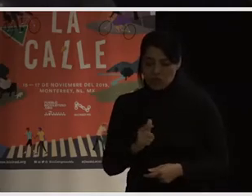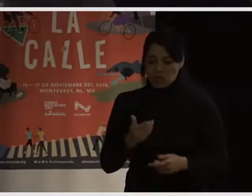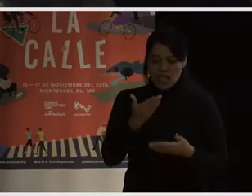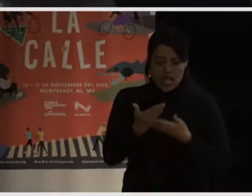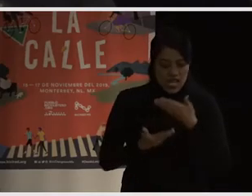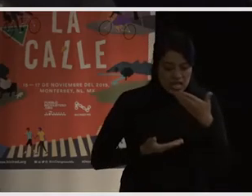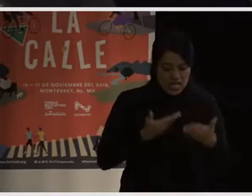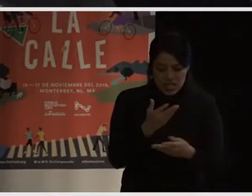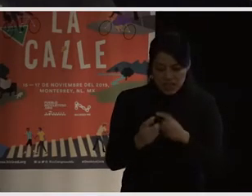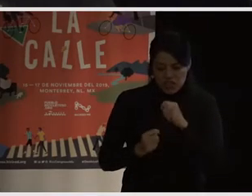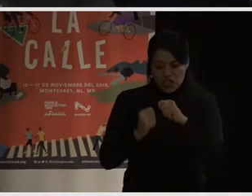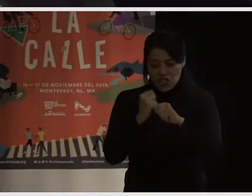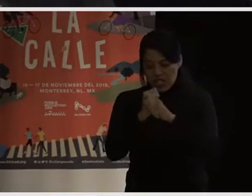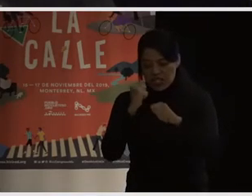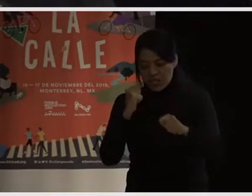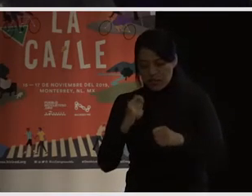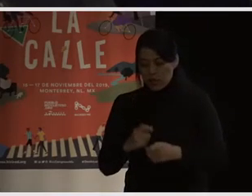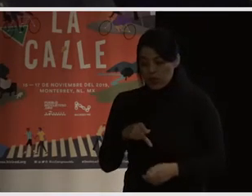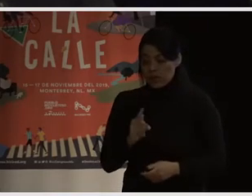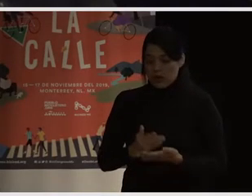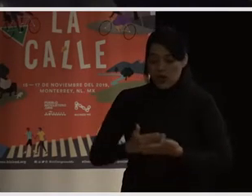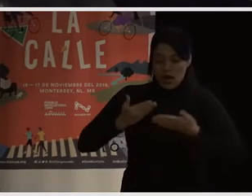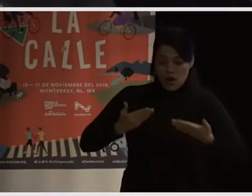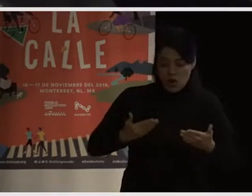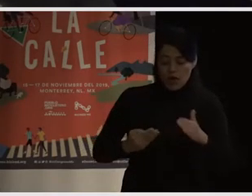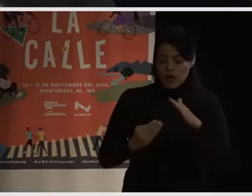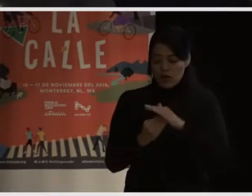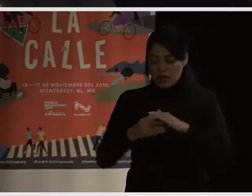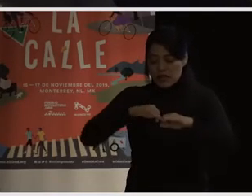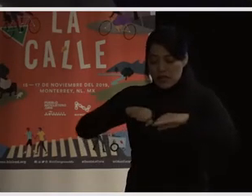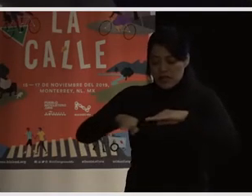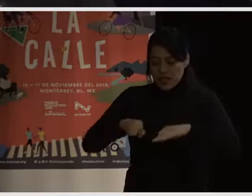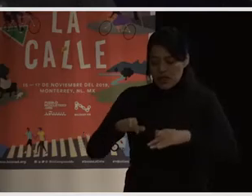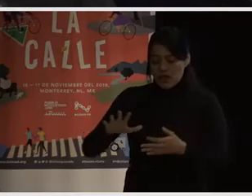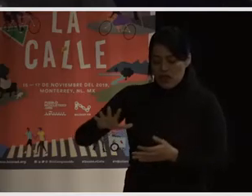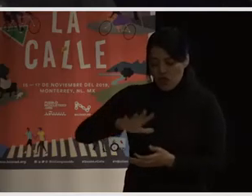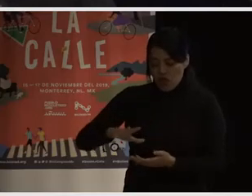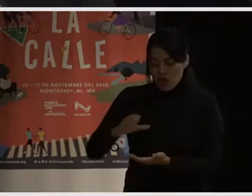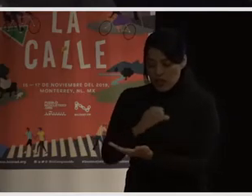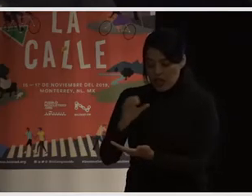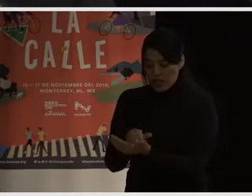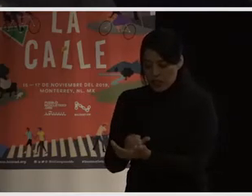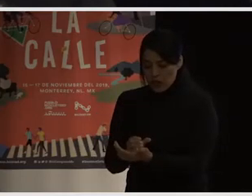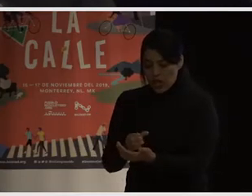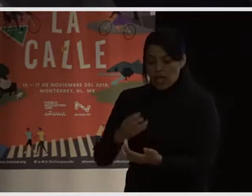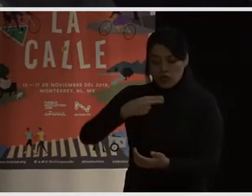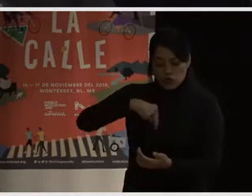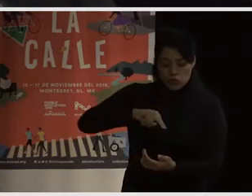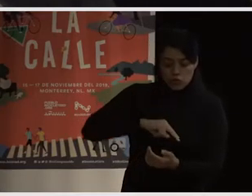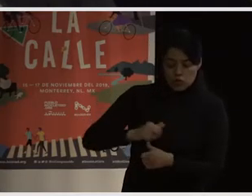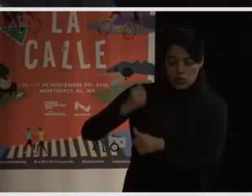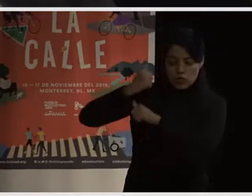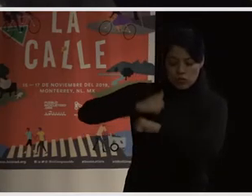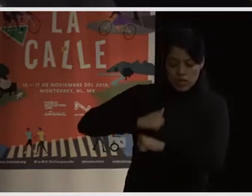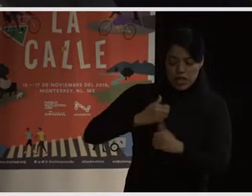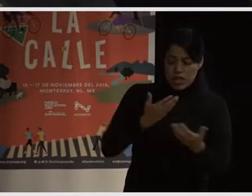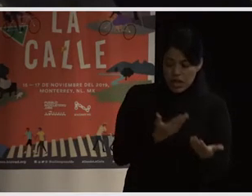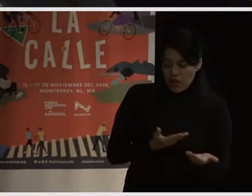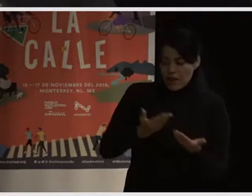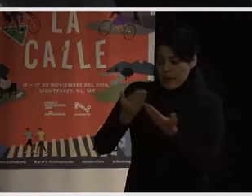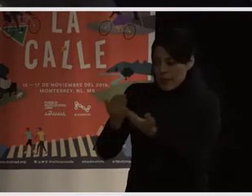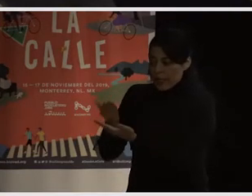en este caso ahora con la mesa metropolitana lo que hemos tenido la oportunidad es de llevar esta discusión a un planteamiento